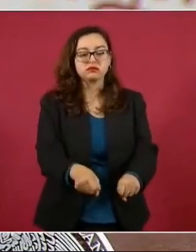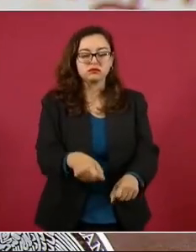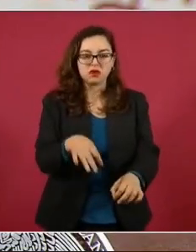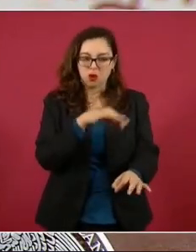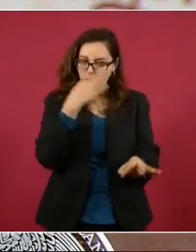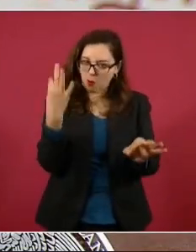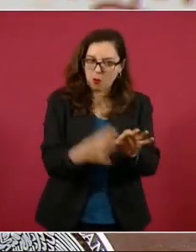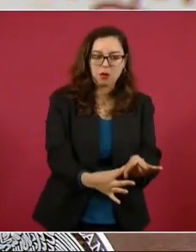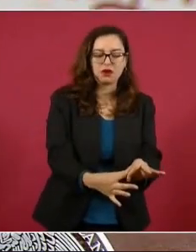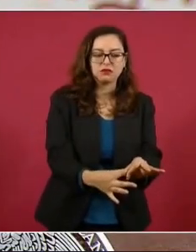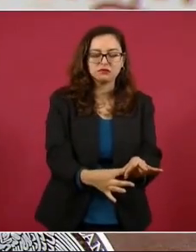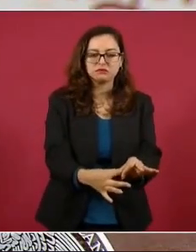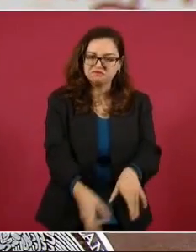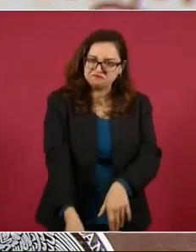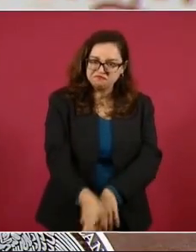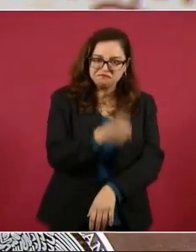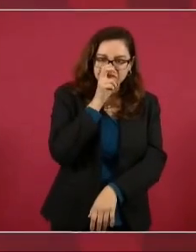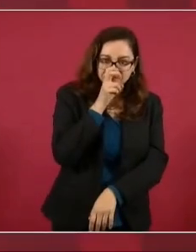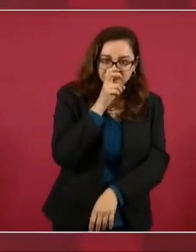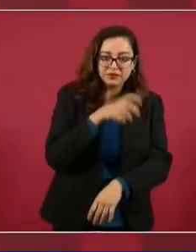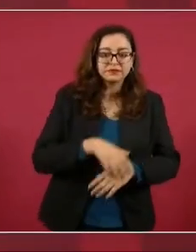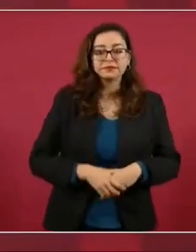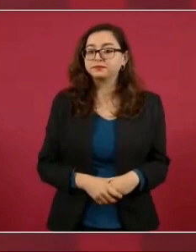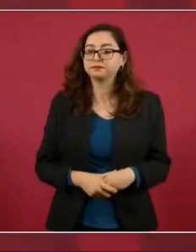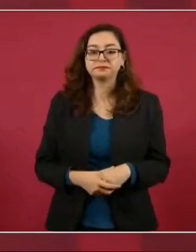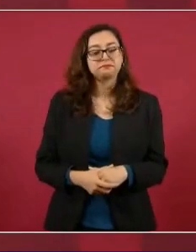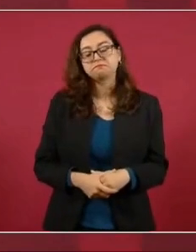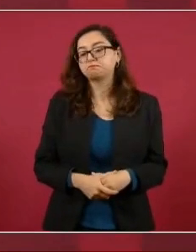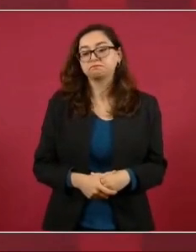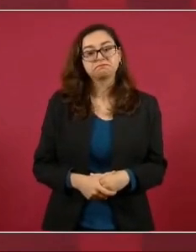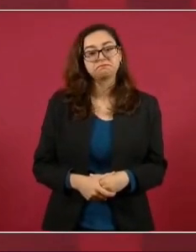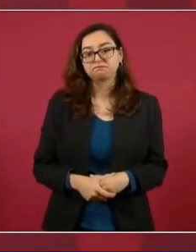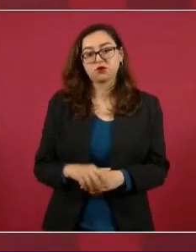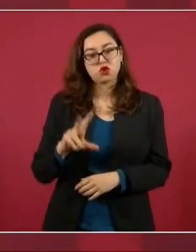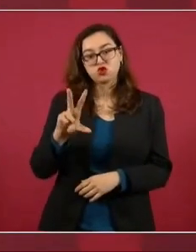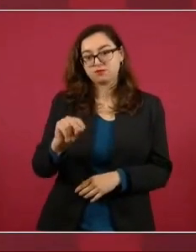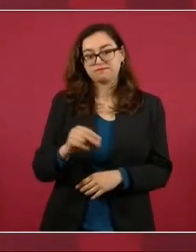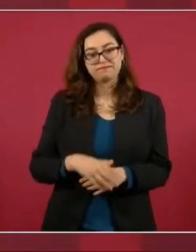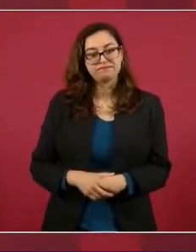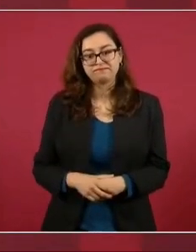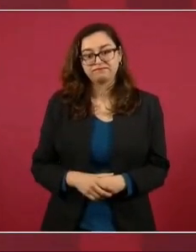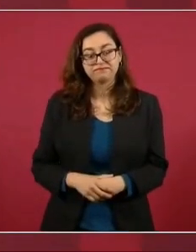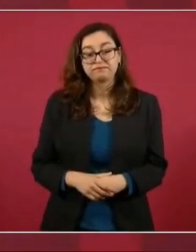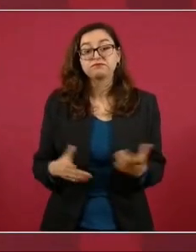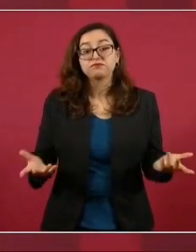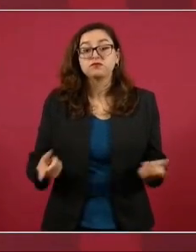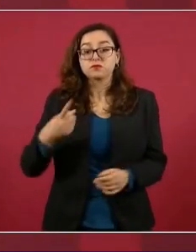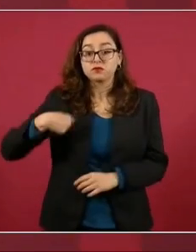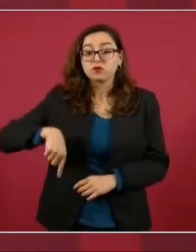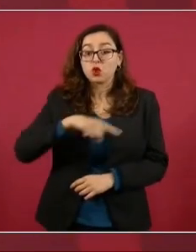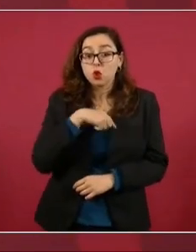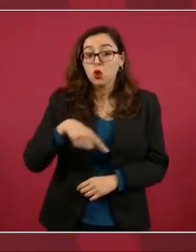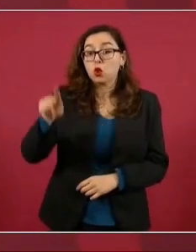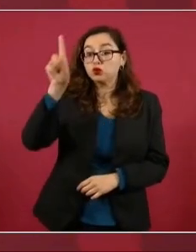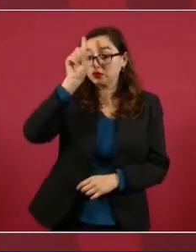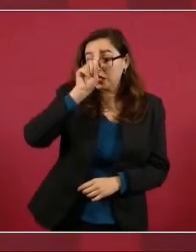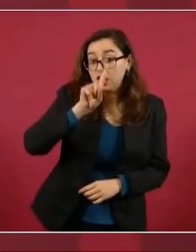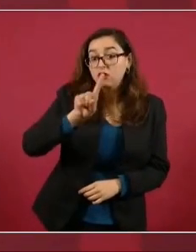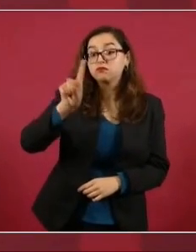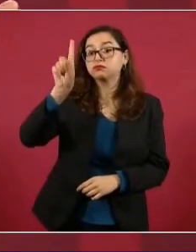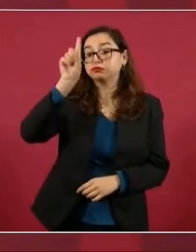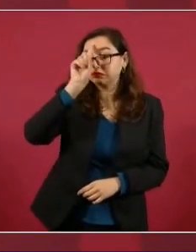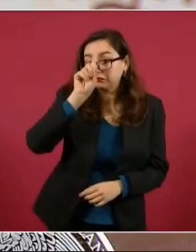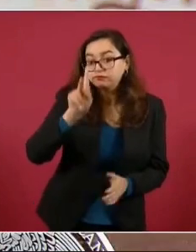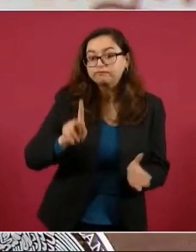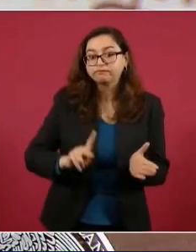cumplir determinadas acciones. No lo es la vacuna, no es obligatoria, aunque recomendamos muchísimo que la gente se